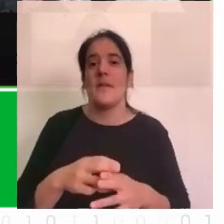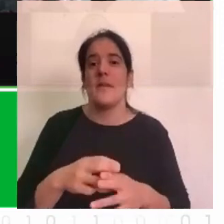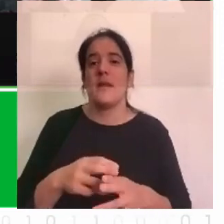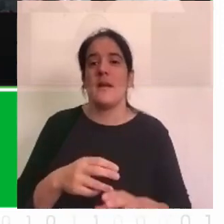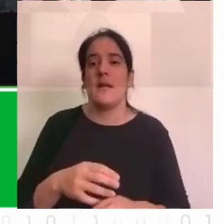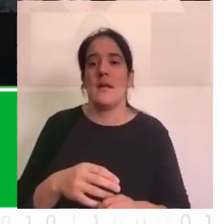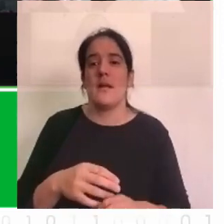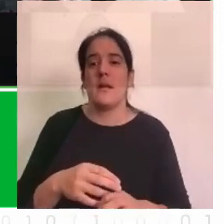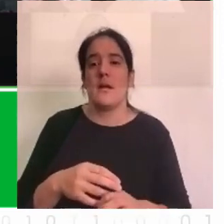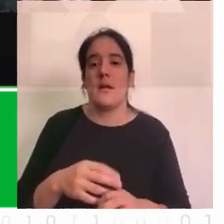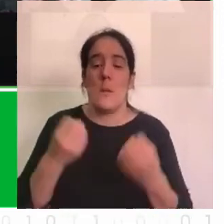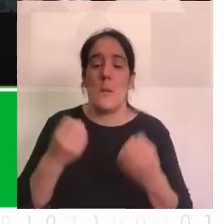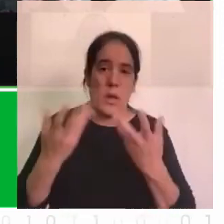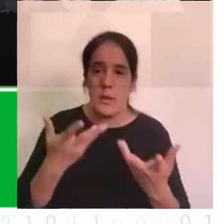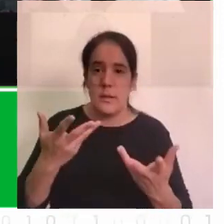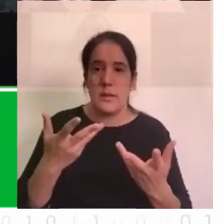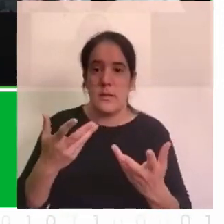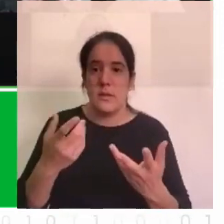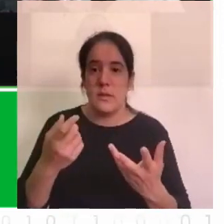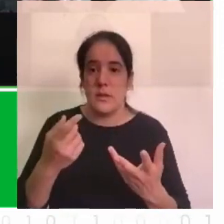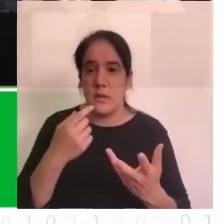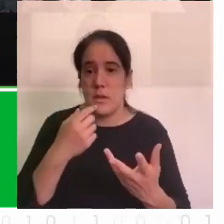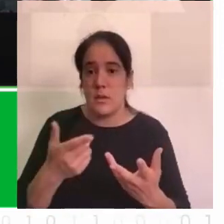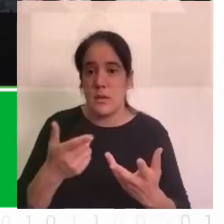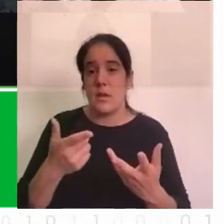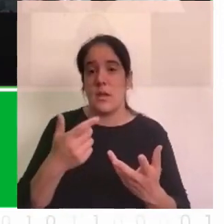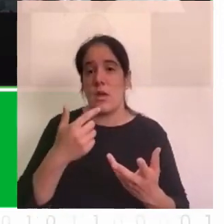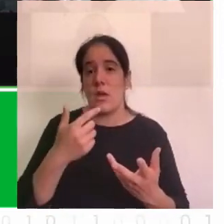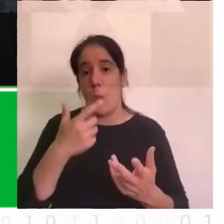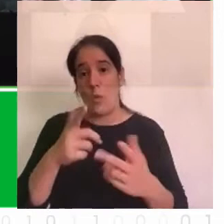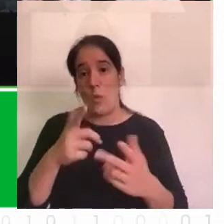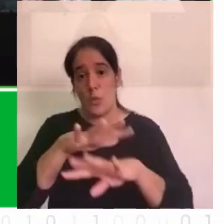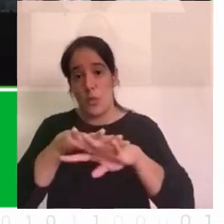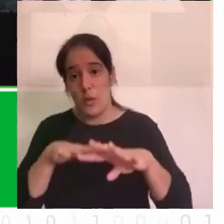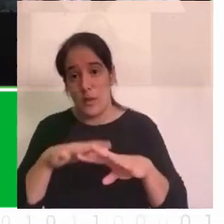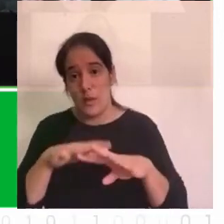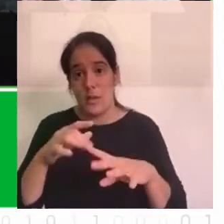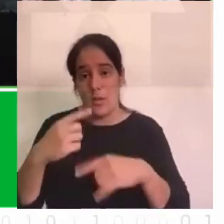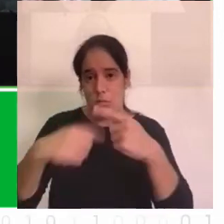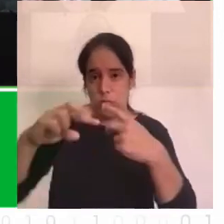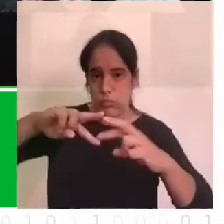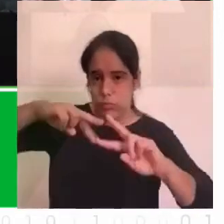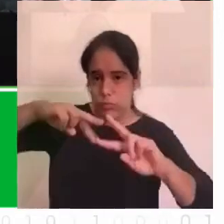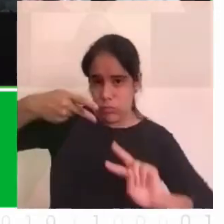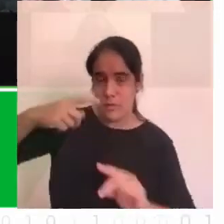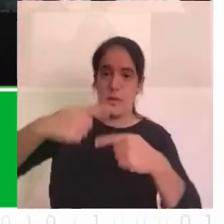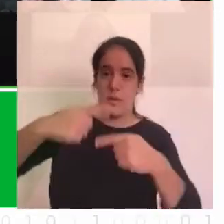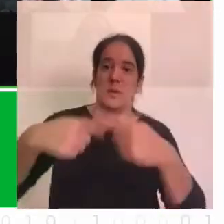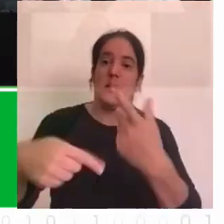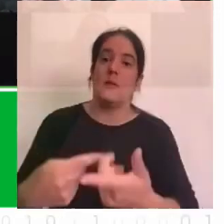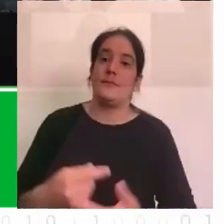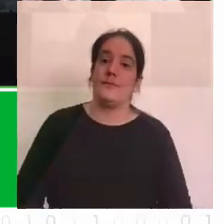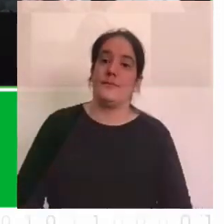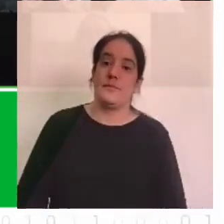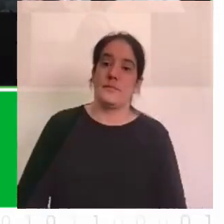en vez de ser support vector machines, como es para un fenotipo continuo, es support vector regression. Y en este caso lograron que